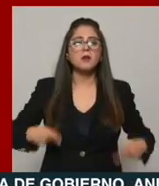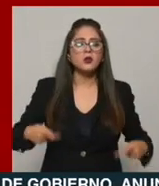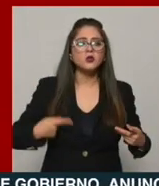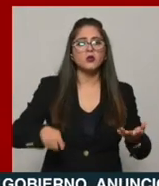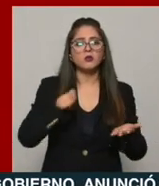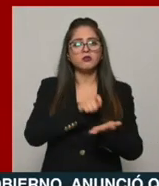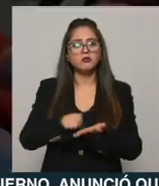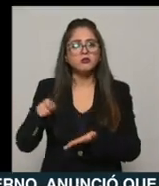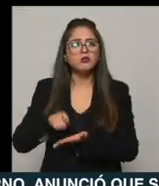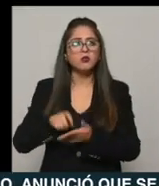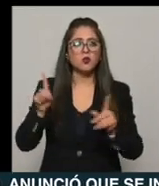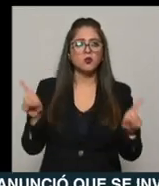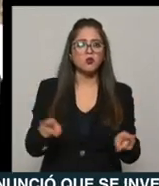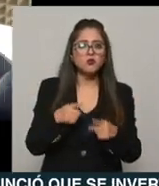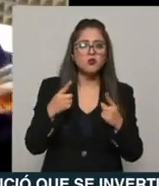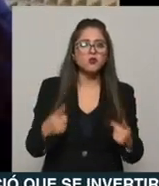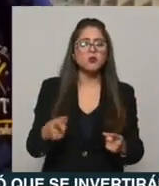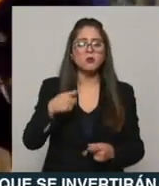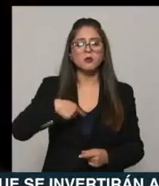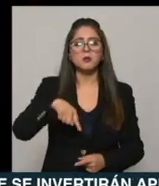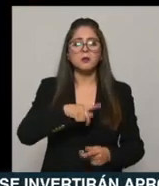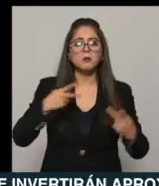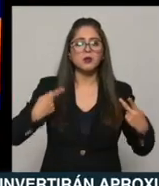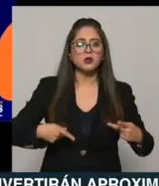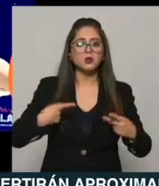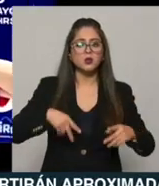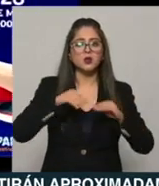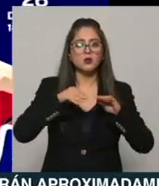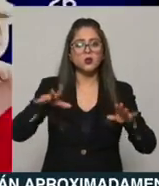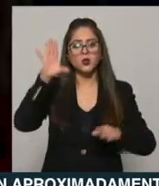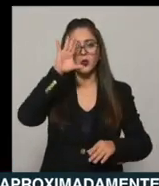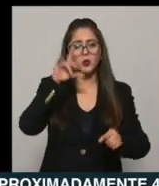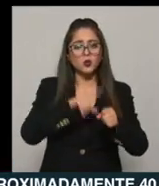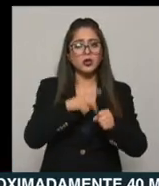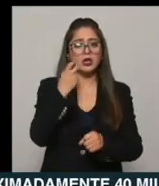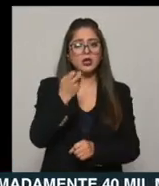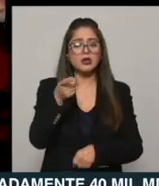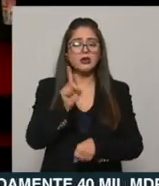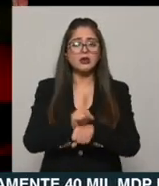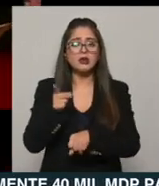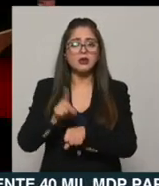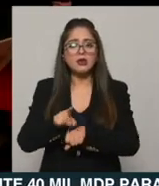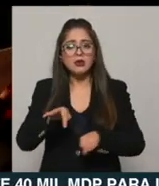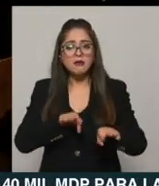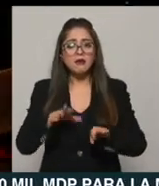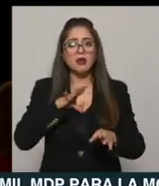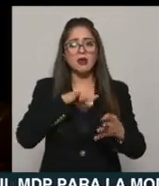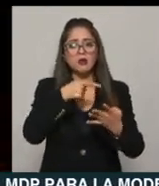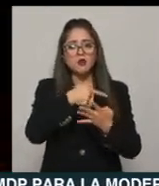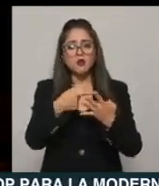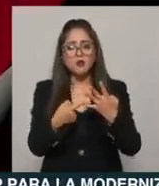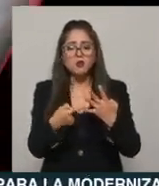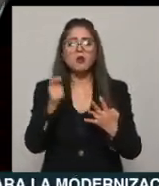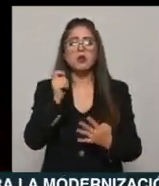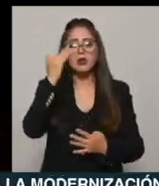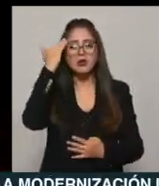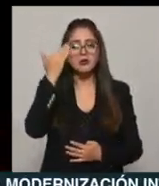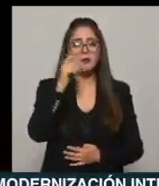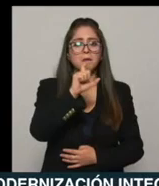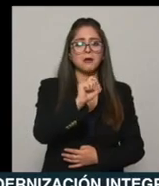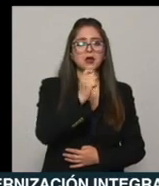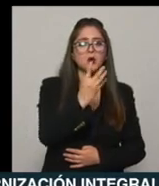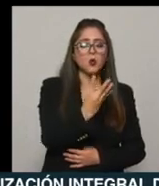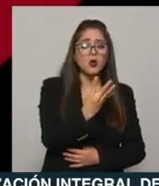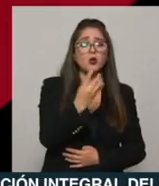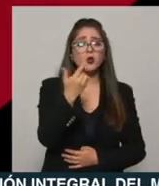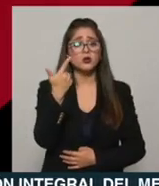a músicos, a personas que son promotores de la cultura. Eso es nuestro quehacer diario. Tenemos una parrilla 24/7 para que ustedes puedan